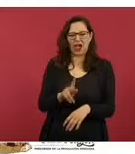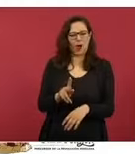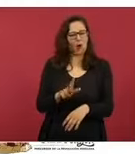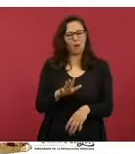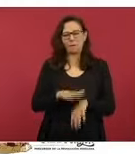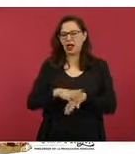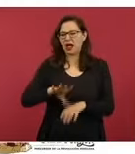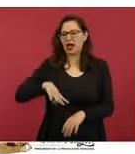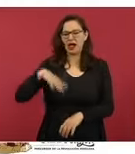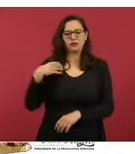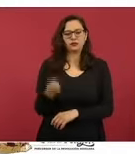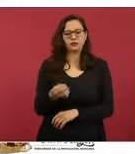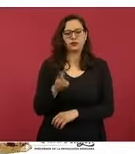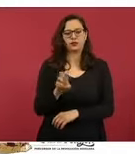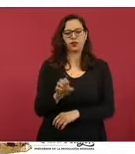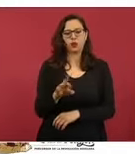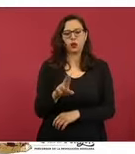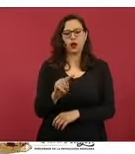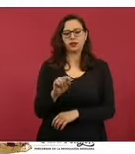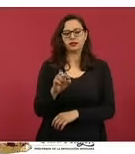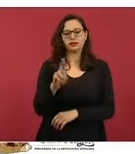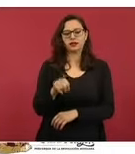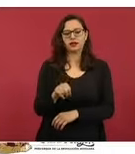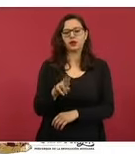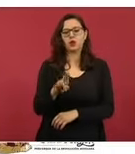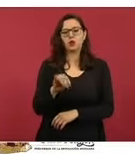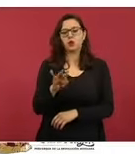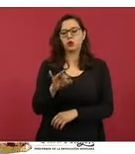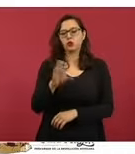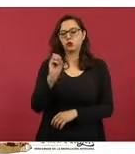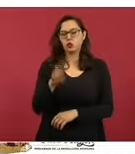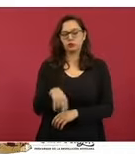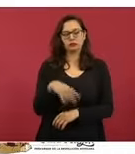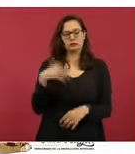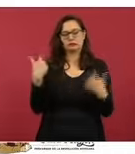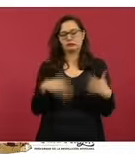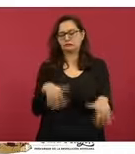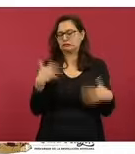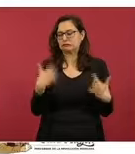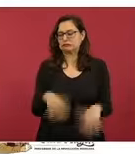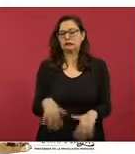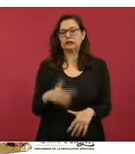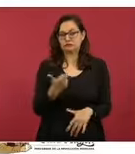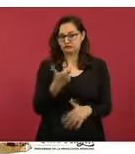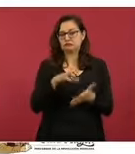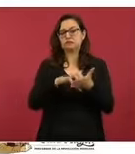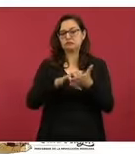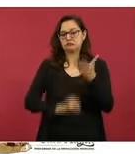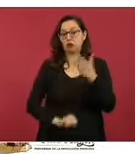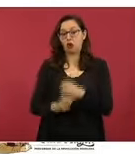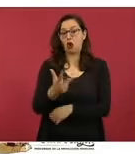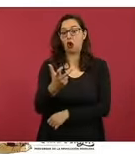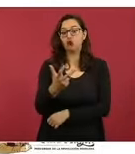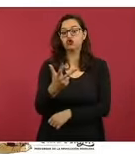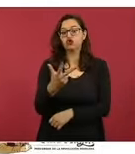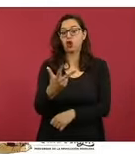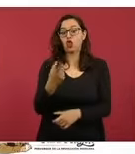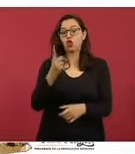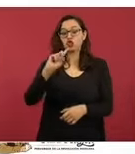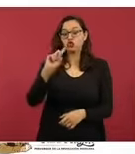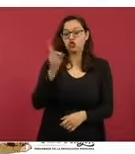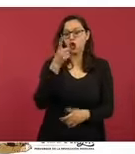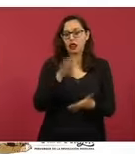Union, para que lo eviten. ¿Por qué? Porque está cobrando $8 de comisión y el tipo cambiario es mucho más bajo,